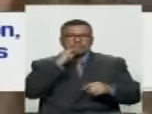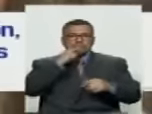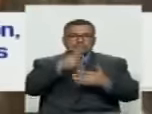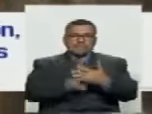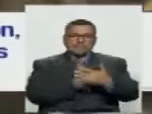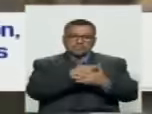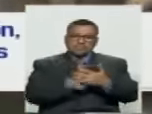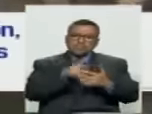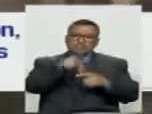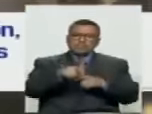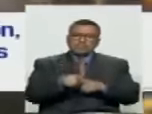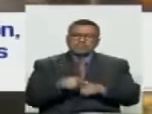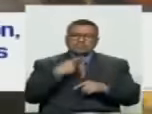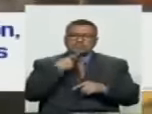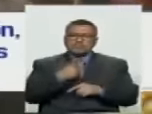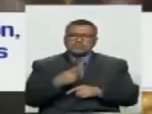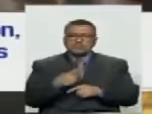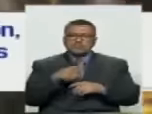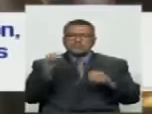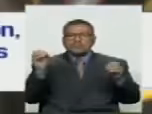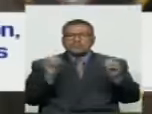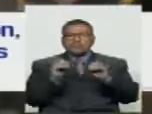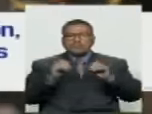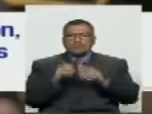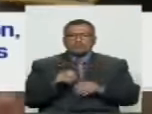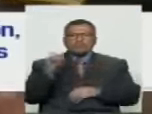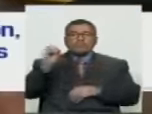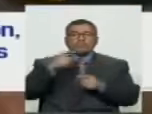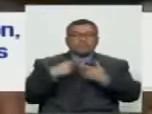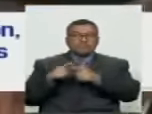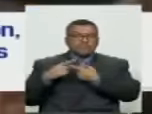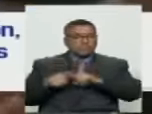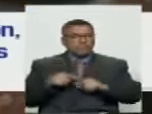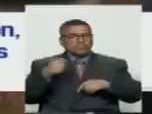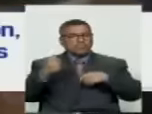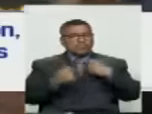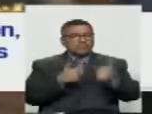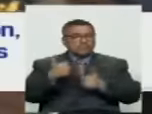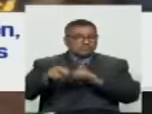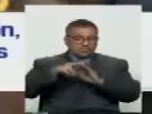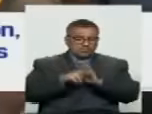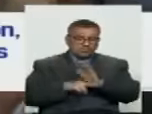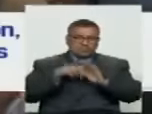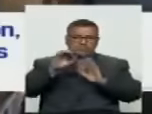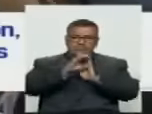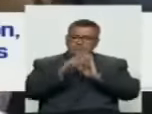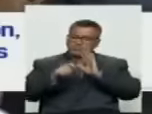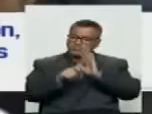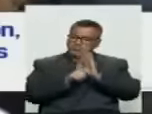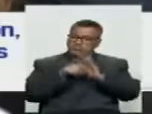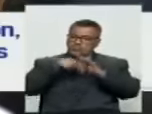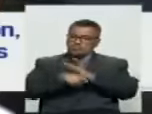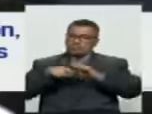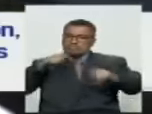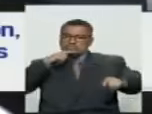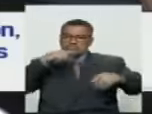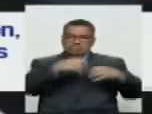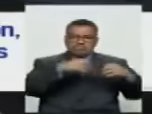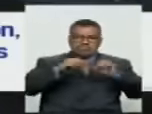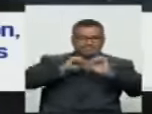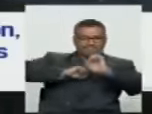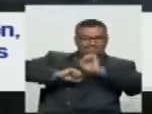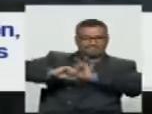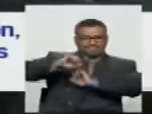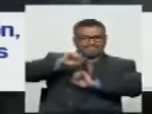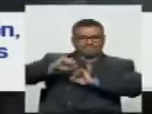identidad de género, expresión de género o de cualquier otra naturaleza que constituya incitación a la